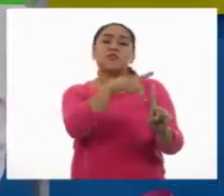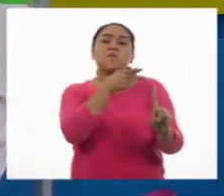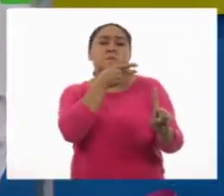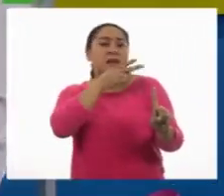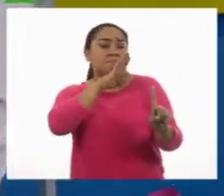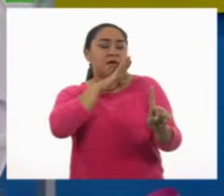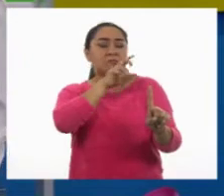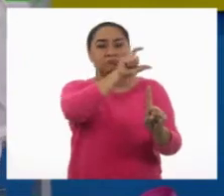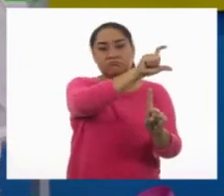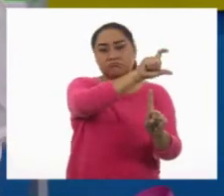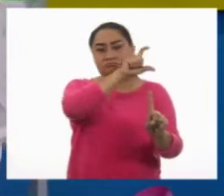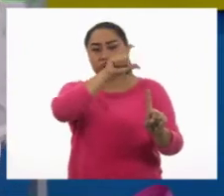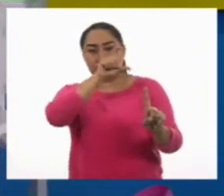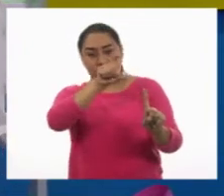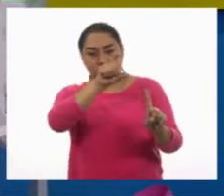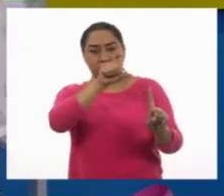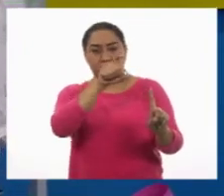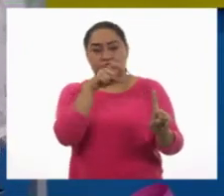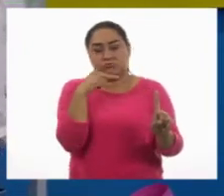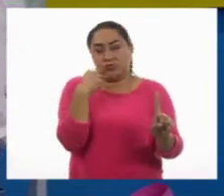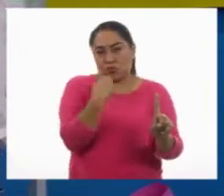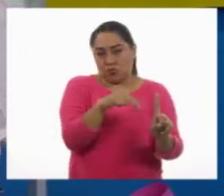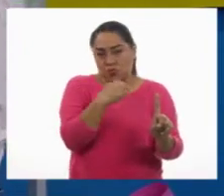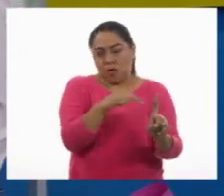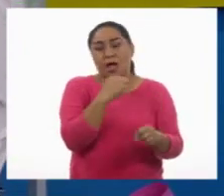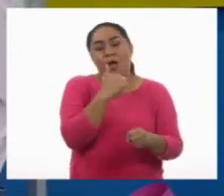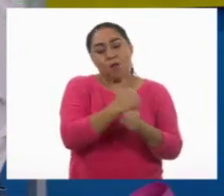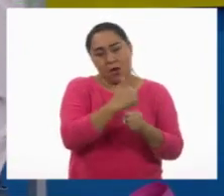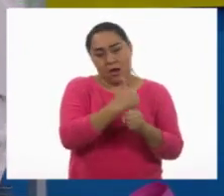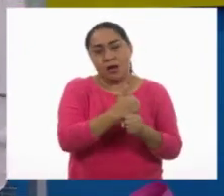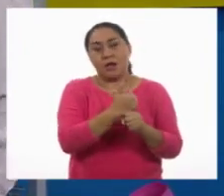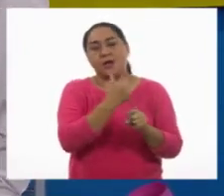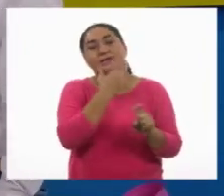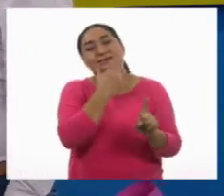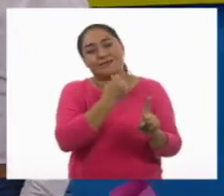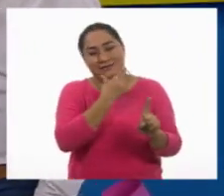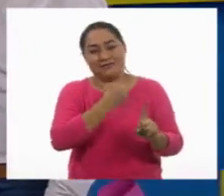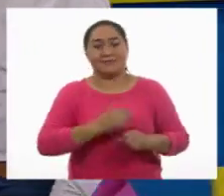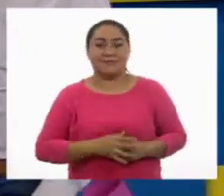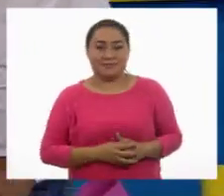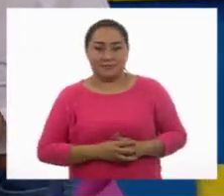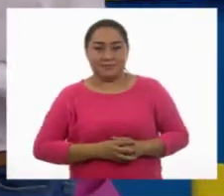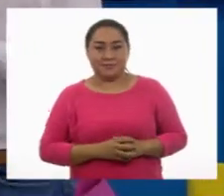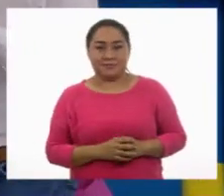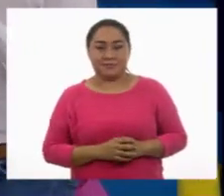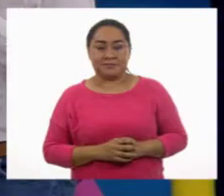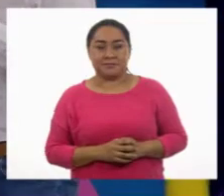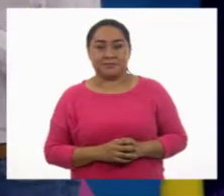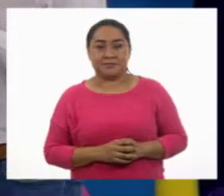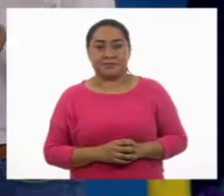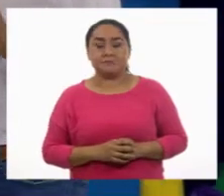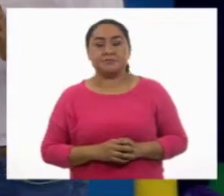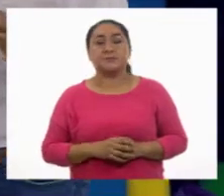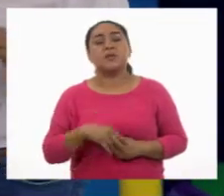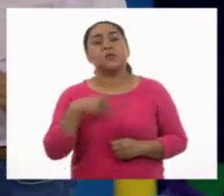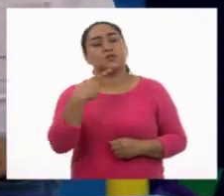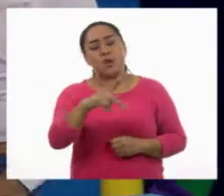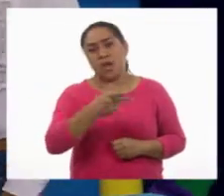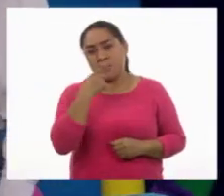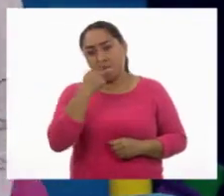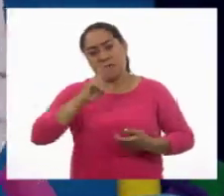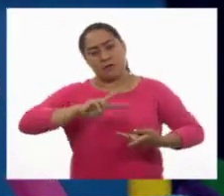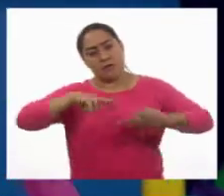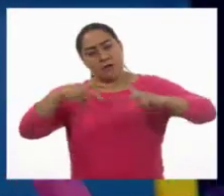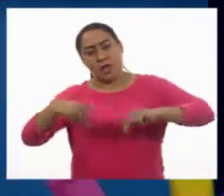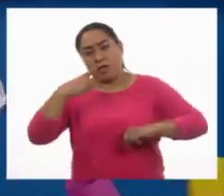Y el lado de mi abuelo paterno. Y Camelagua, Niklales y